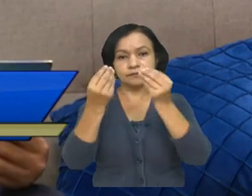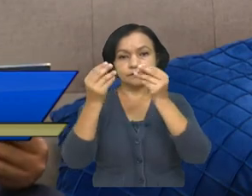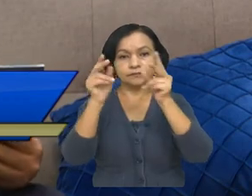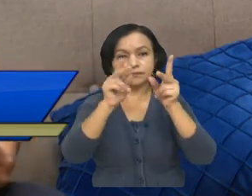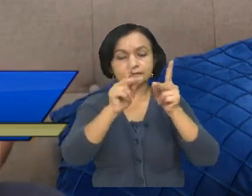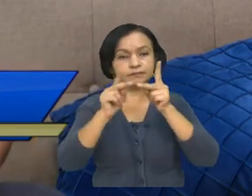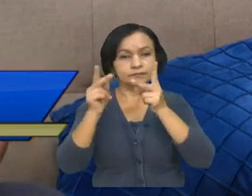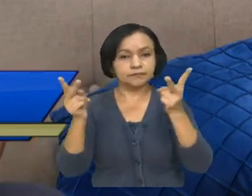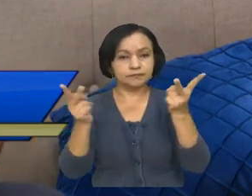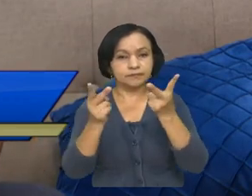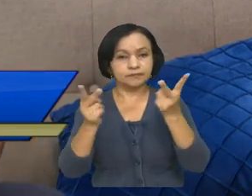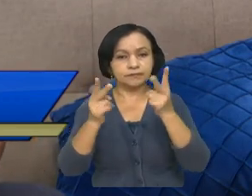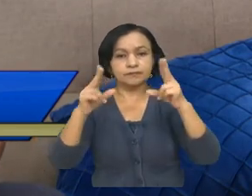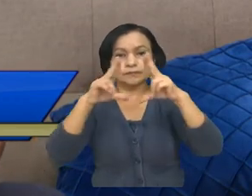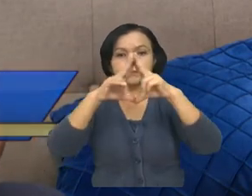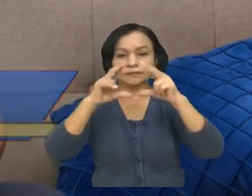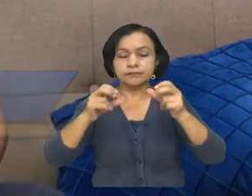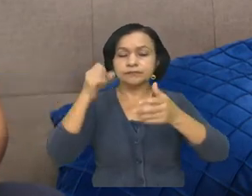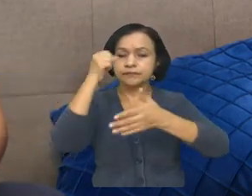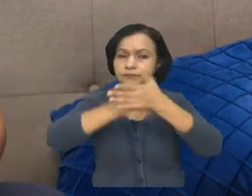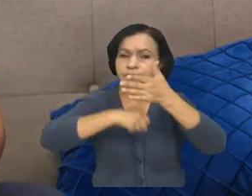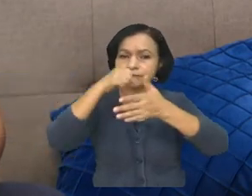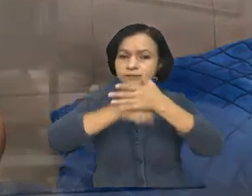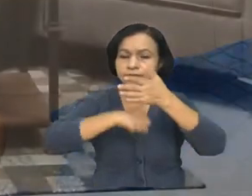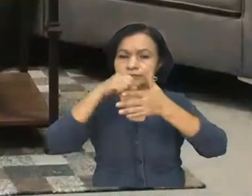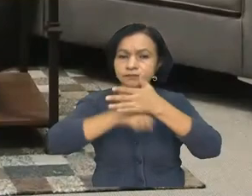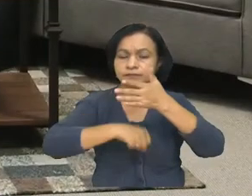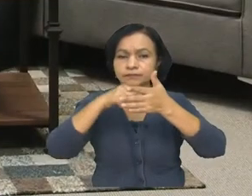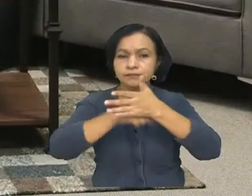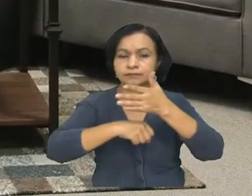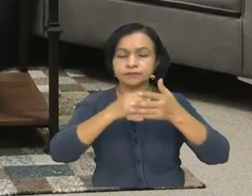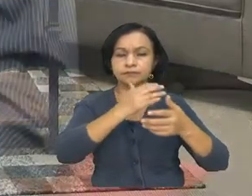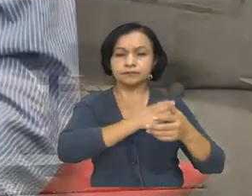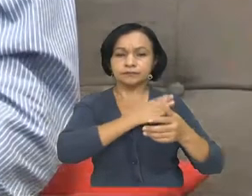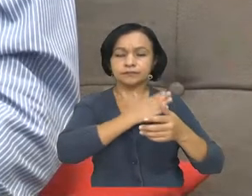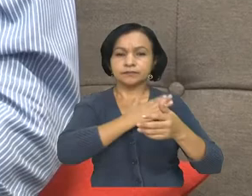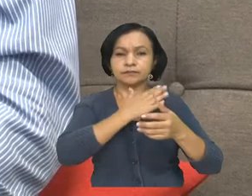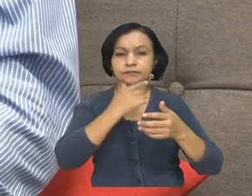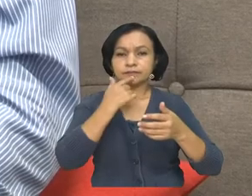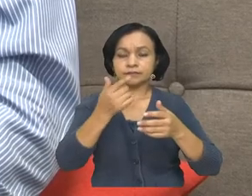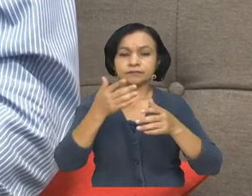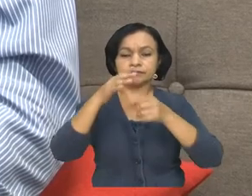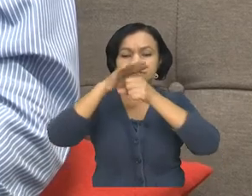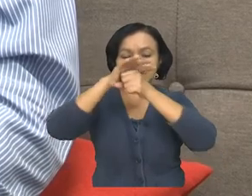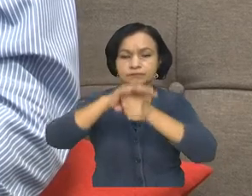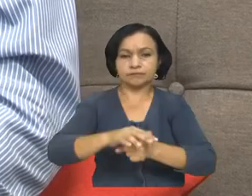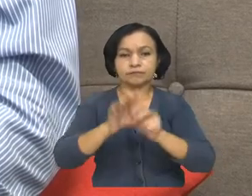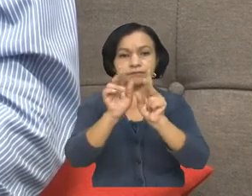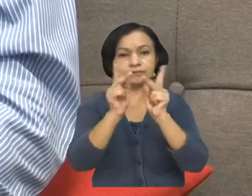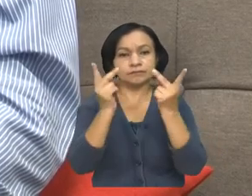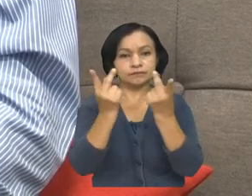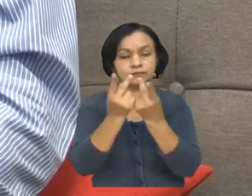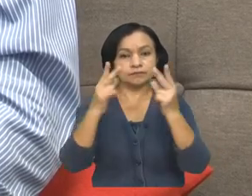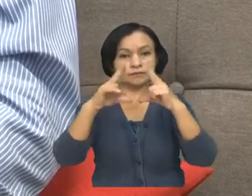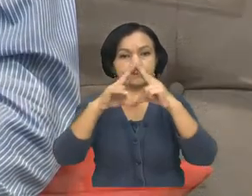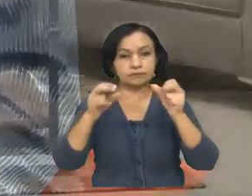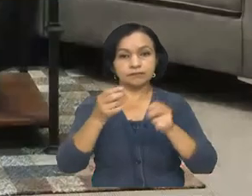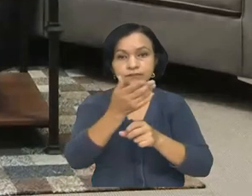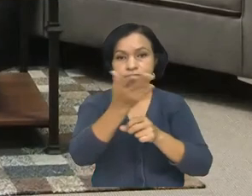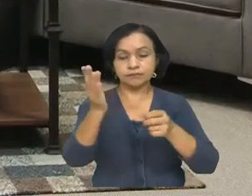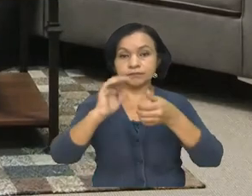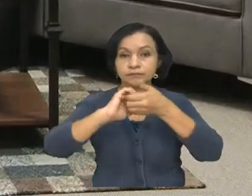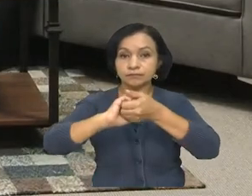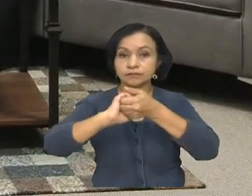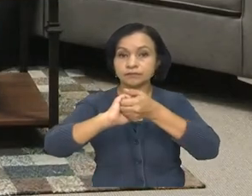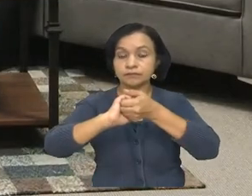nicaragüenses para luchar, para derrocar a la dictadura somocista que tenía oprimido al pueblo nicaragüense. Y a ustedes, amigos